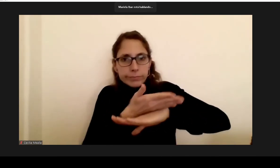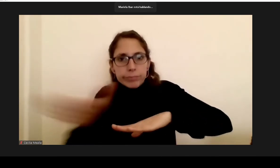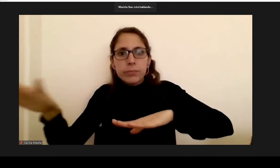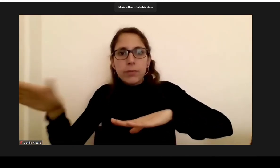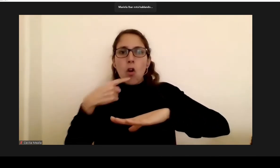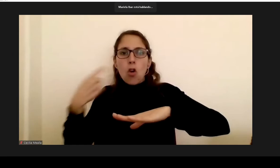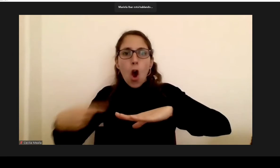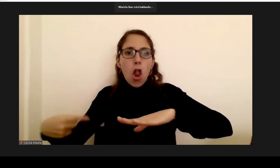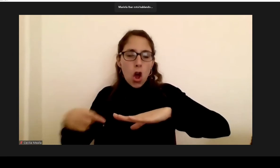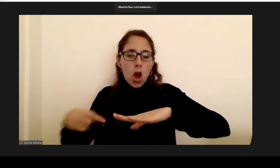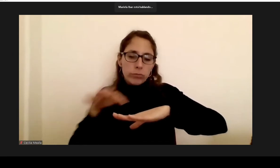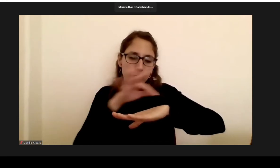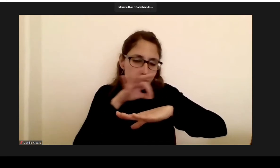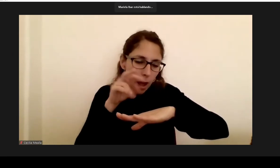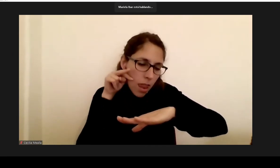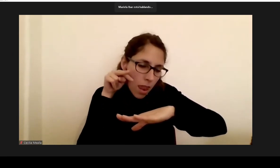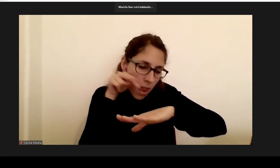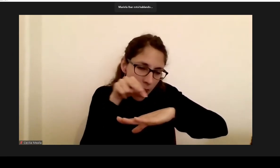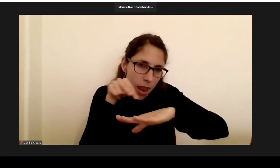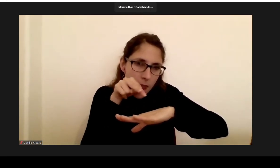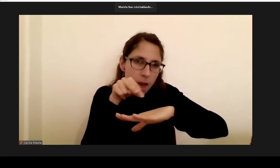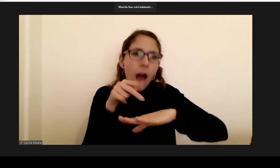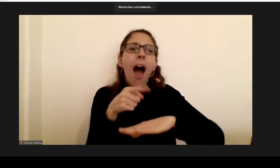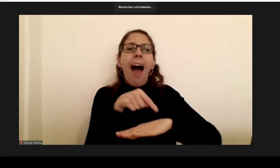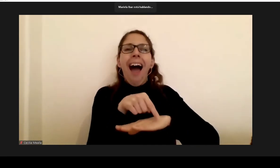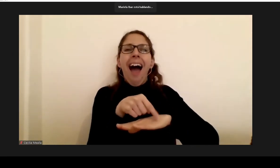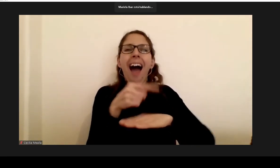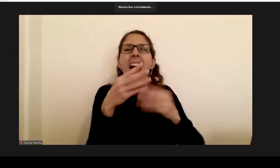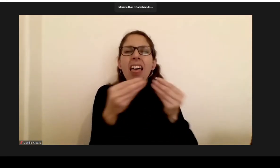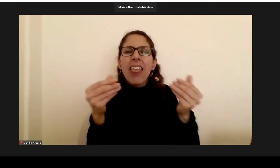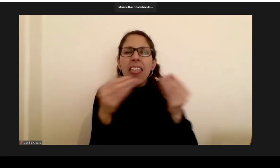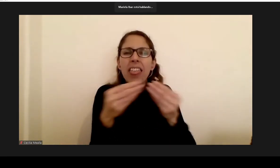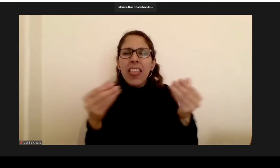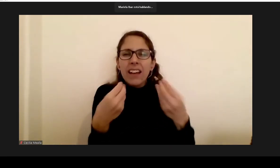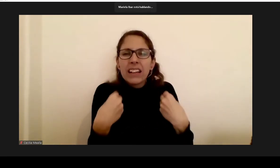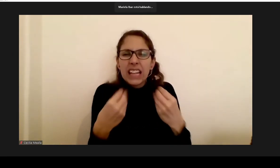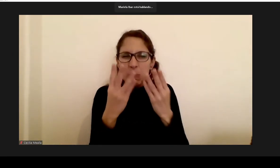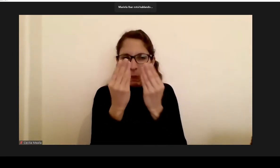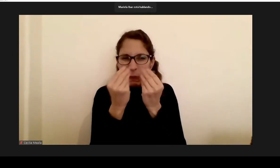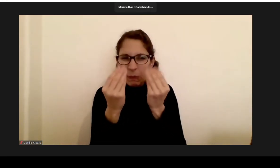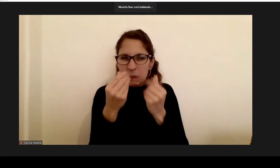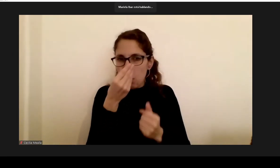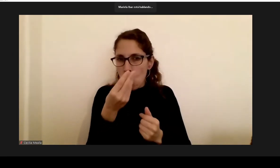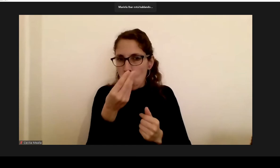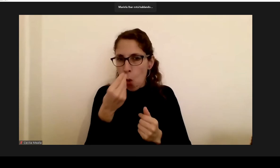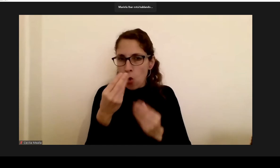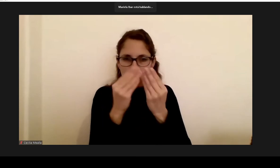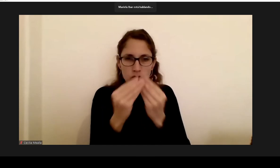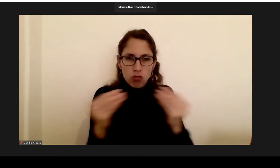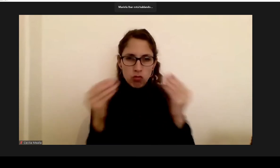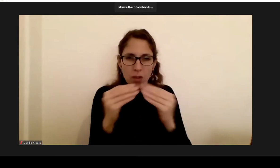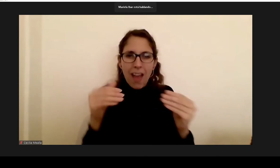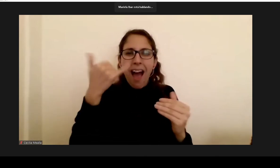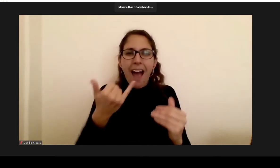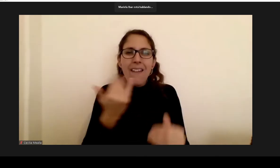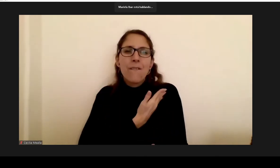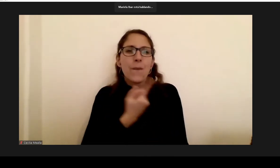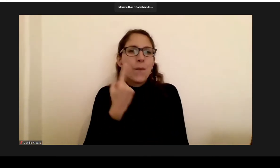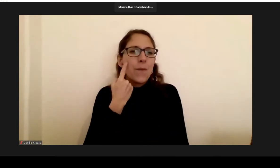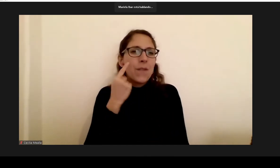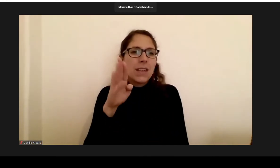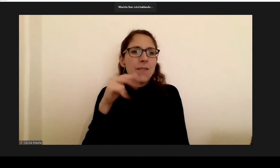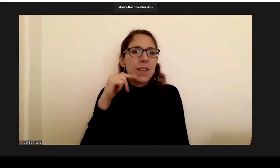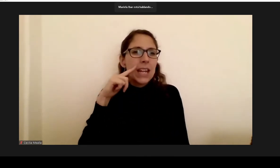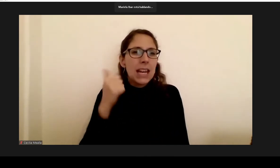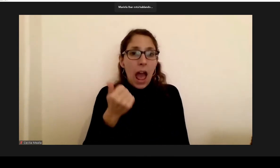ven esto, ven que pueden ver un poco de fibrina por esa mucosidad, algunas células, ven que se ven como algunos núcleos, y los